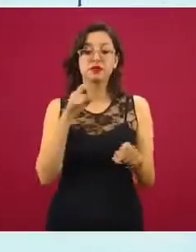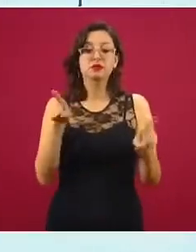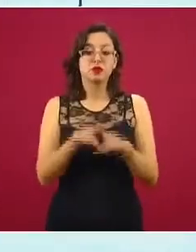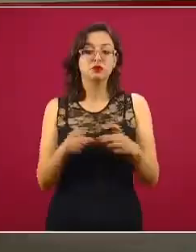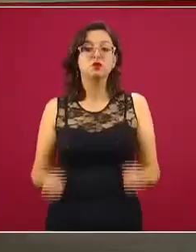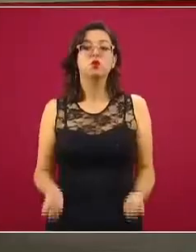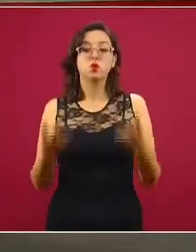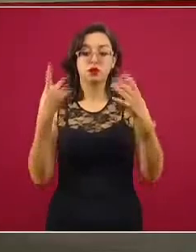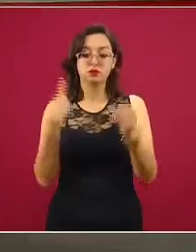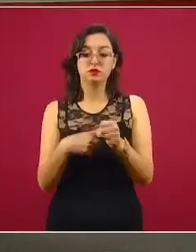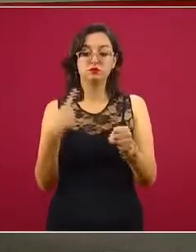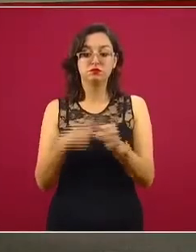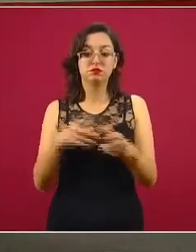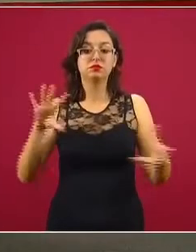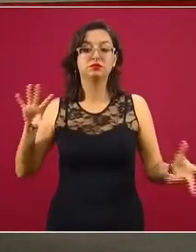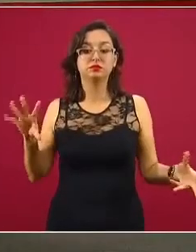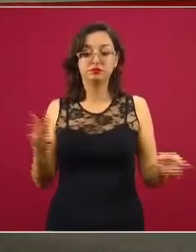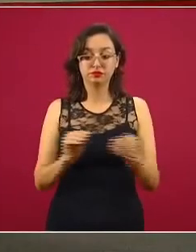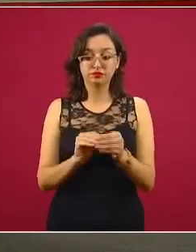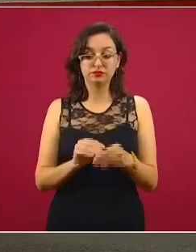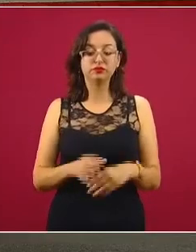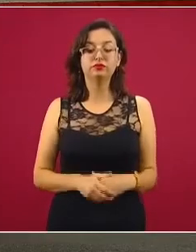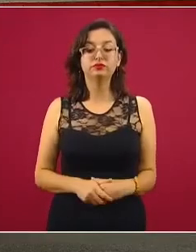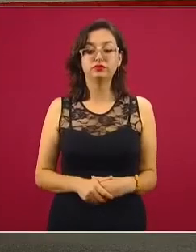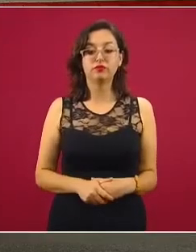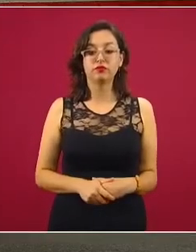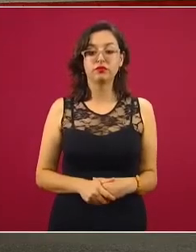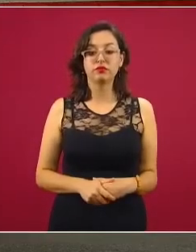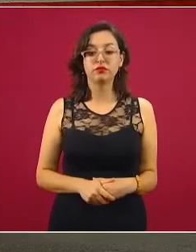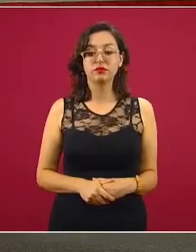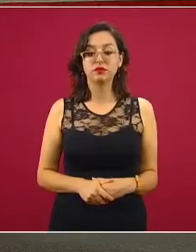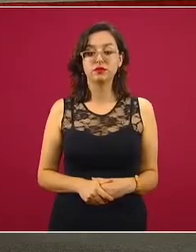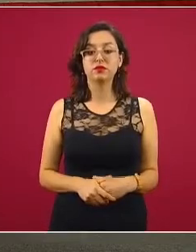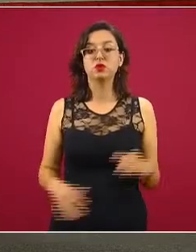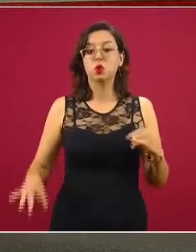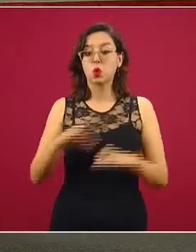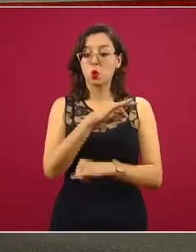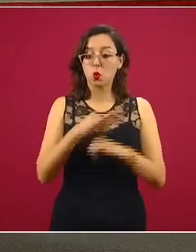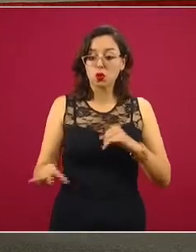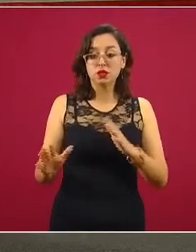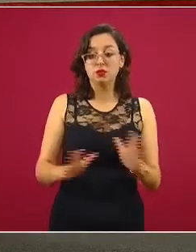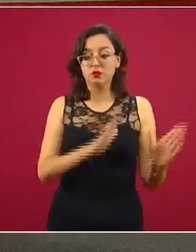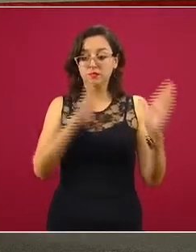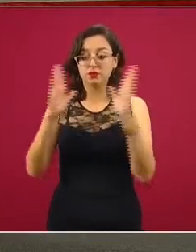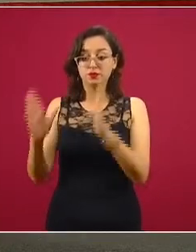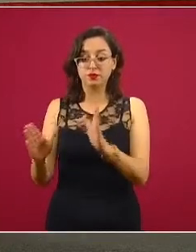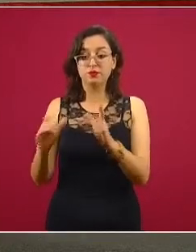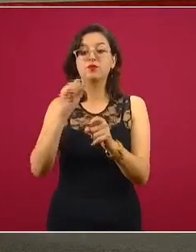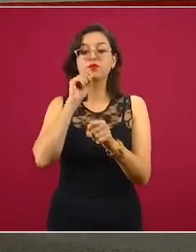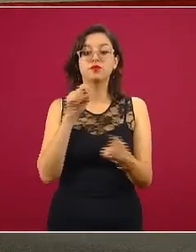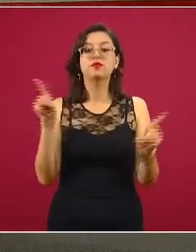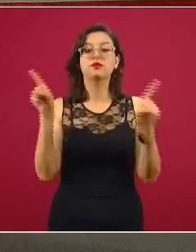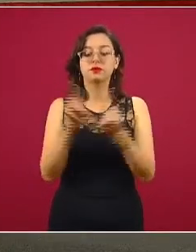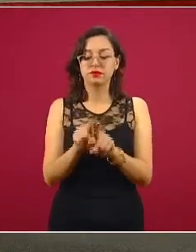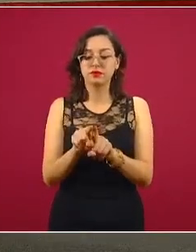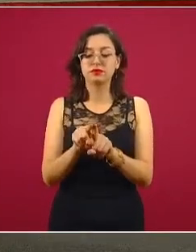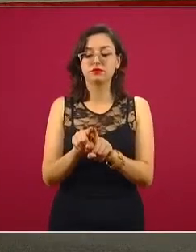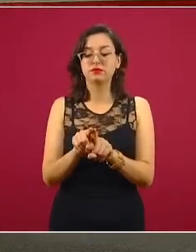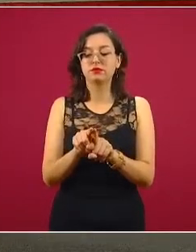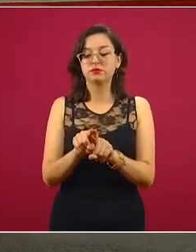enfermedad. Lo sacamos de esta combinación. Termino con esta diapositiva hablando de que también tenemos un mecanismo del que